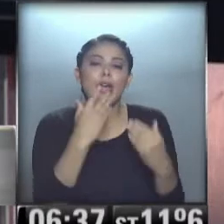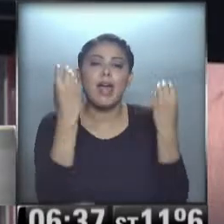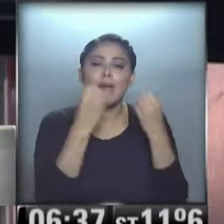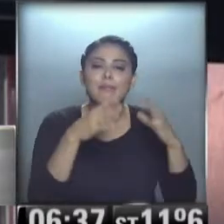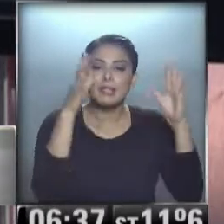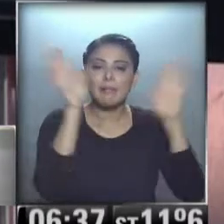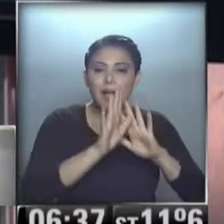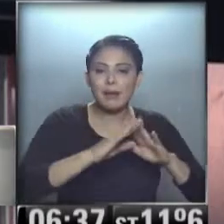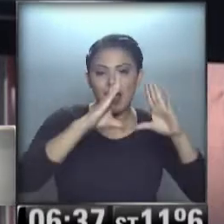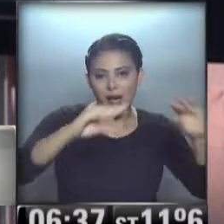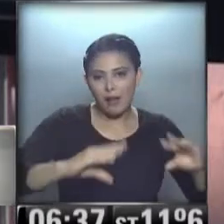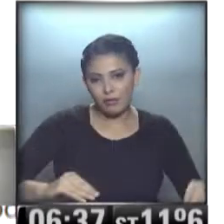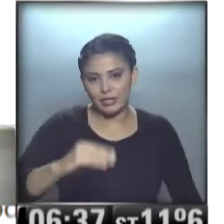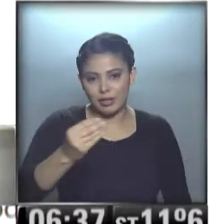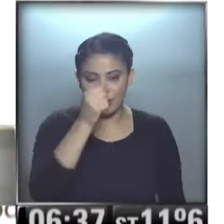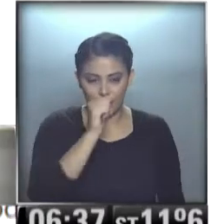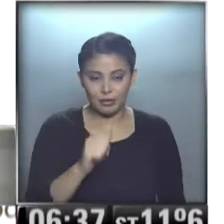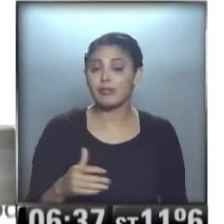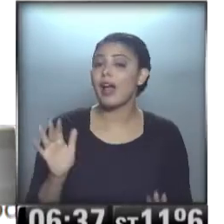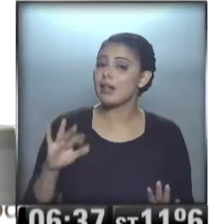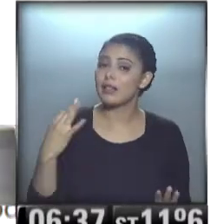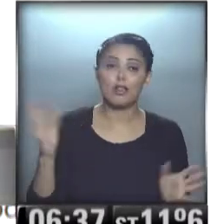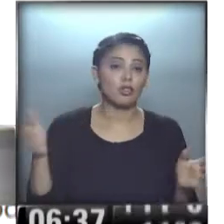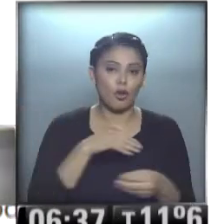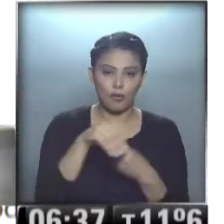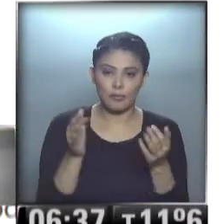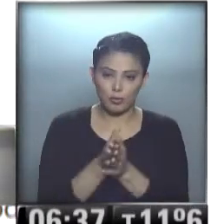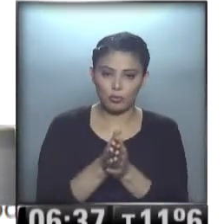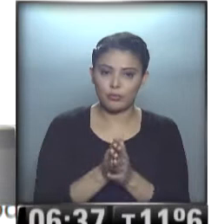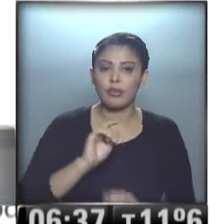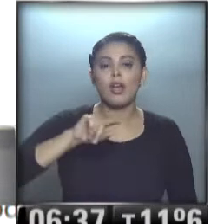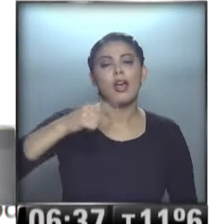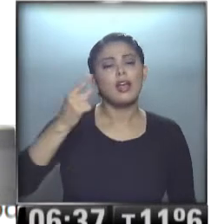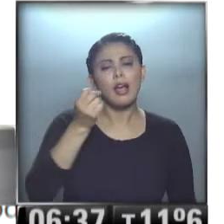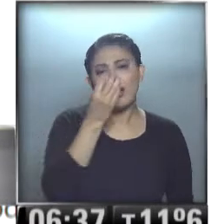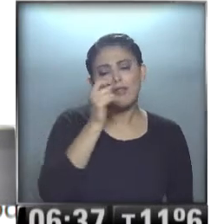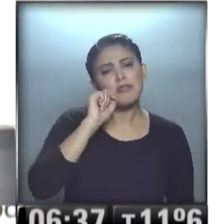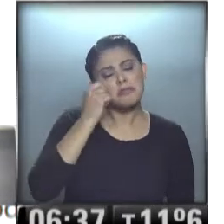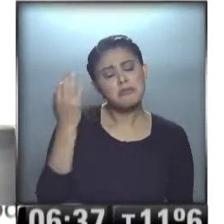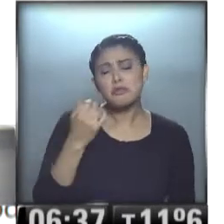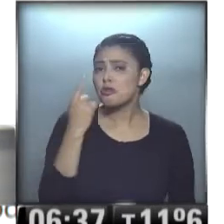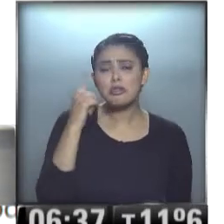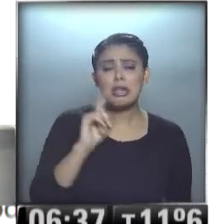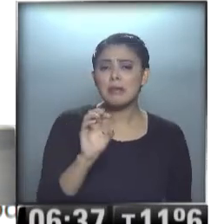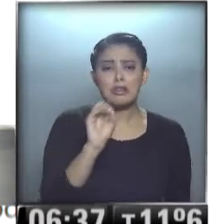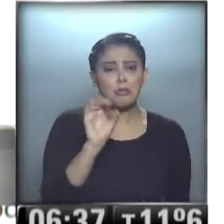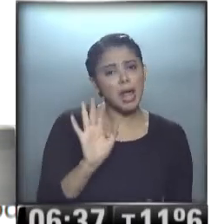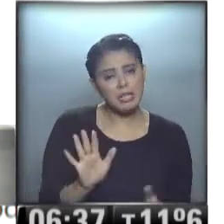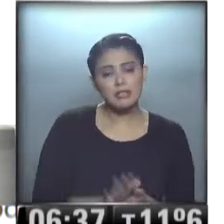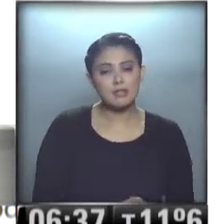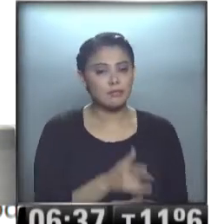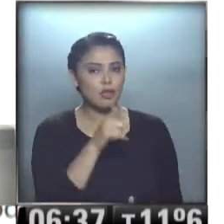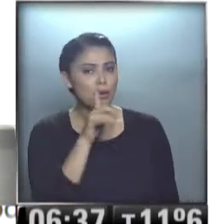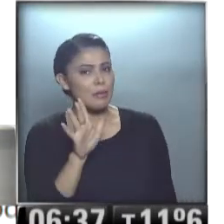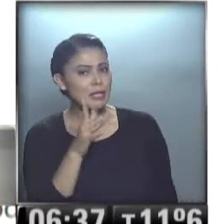arbolito este fin de semana. Como corresponde en familia. Qué lindo floripondio. No sabía que existía una planta que se llamaba así. Yo creí que era